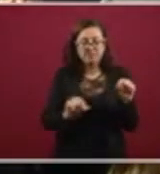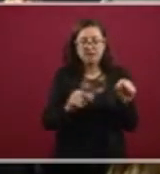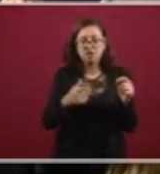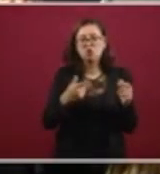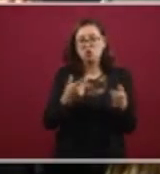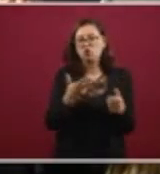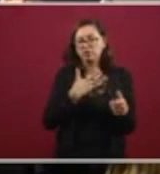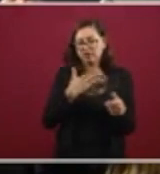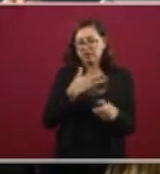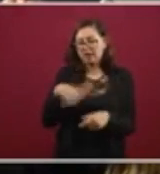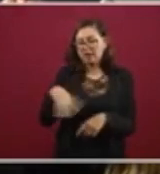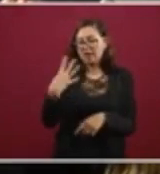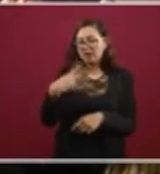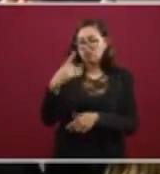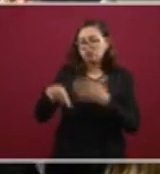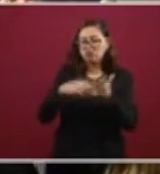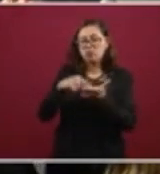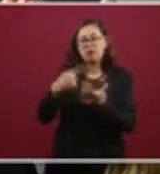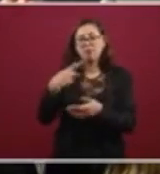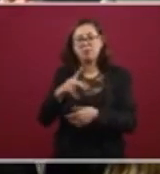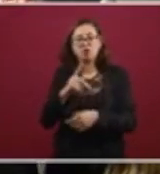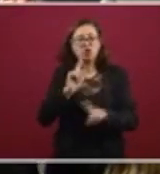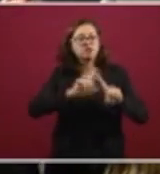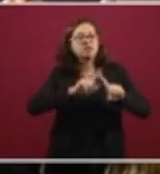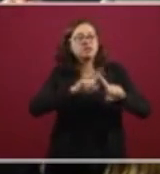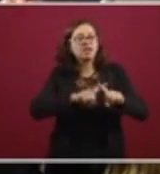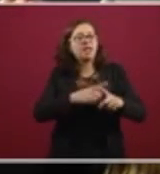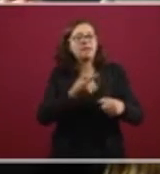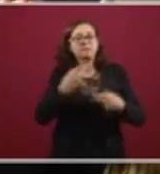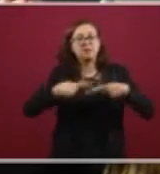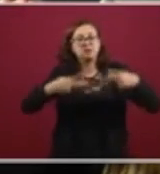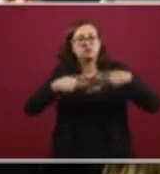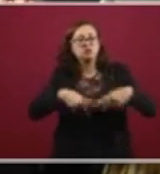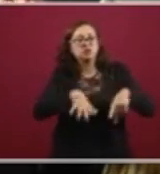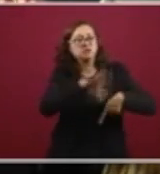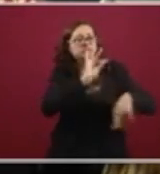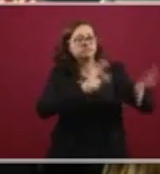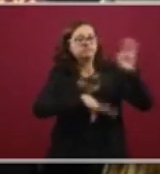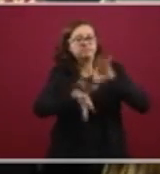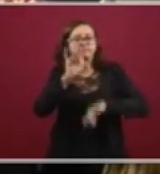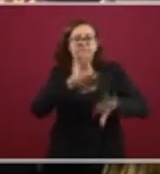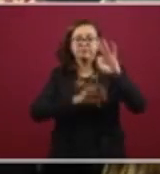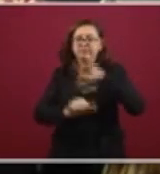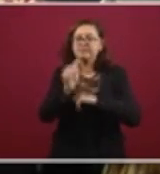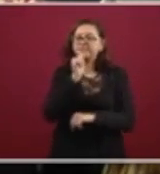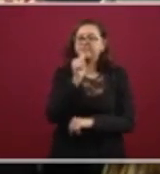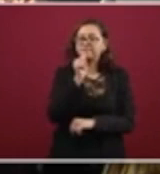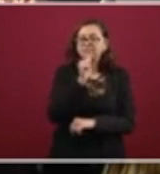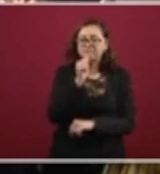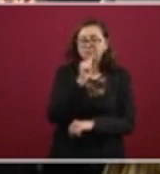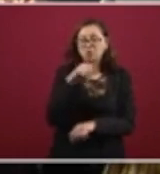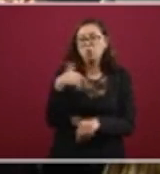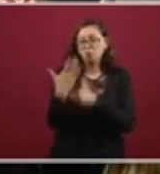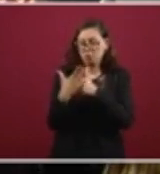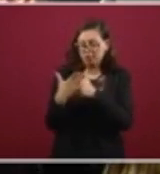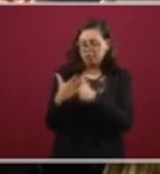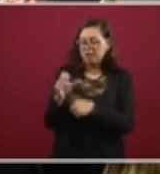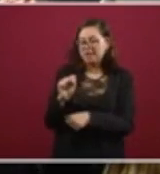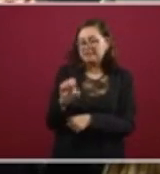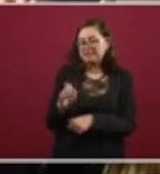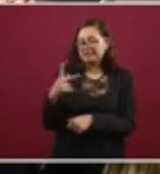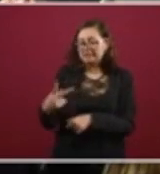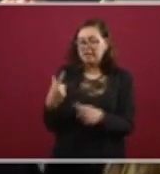a definirlo con las federaciones y una vez que definamos tanto con el secretario de Educación Pública que con el propio